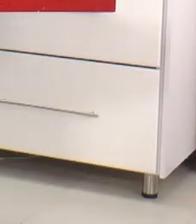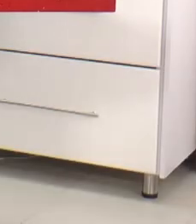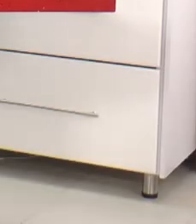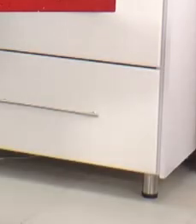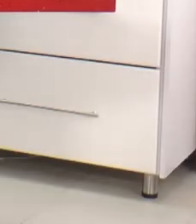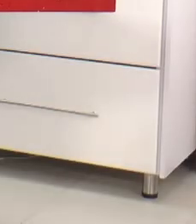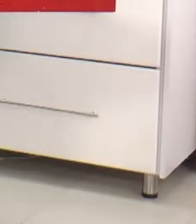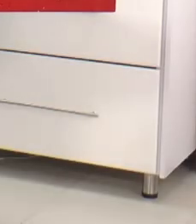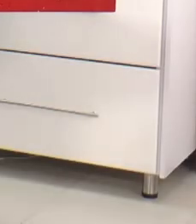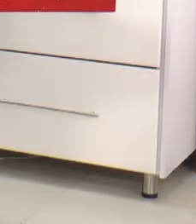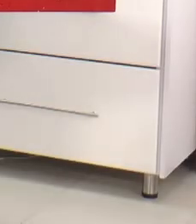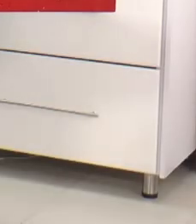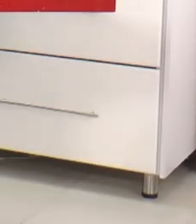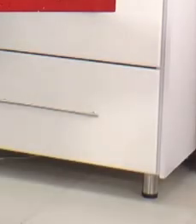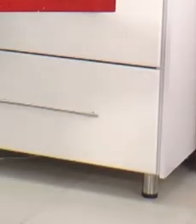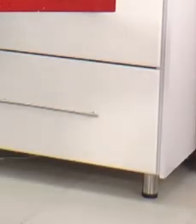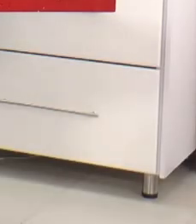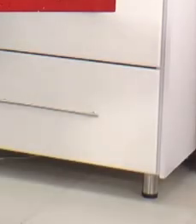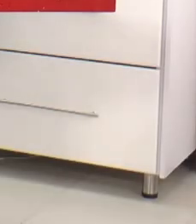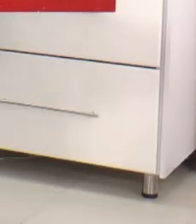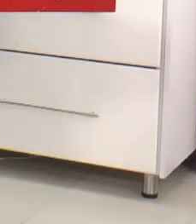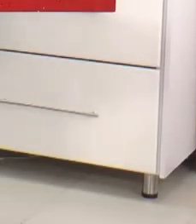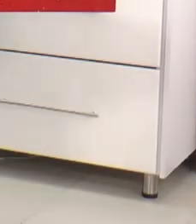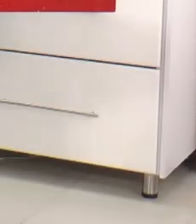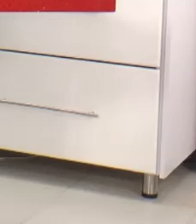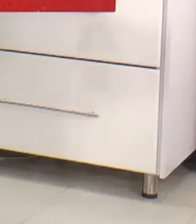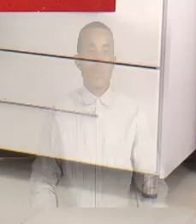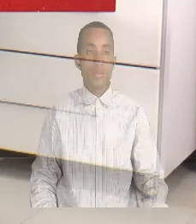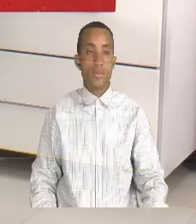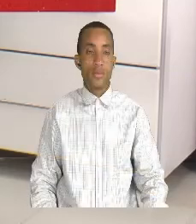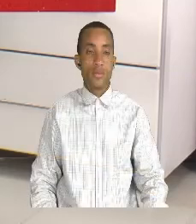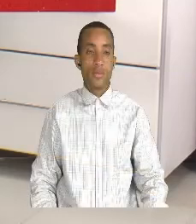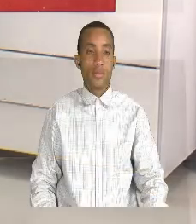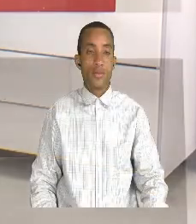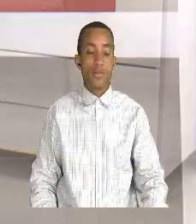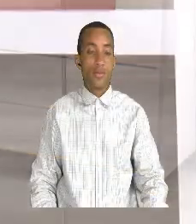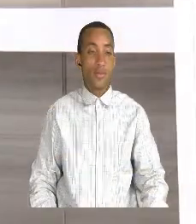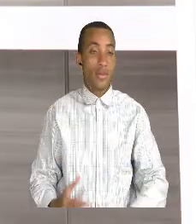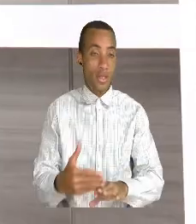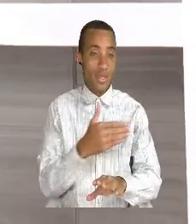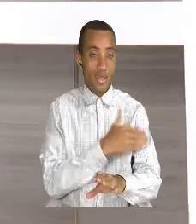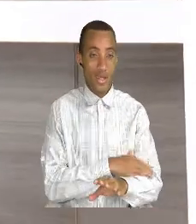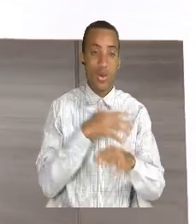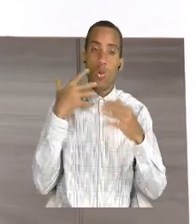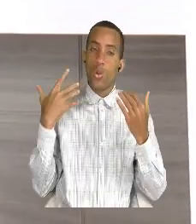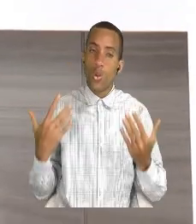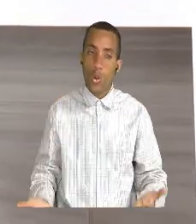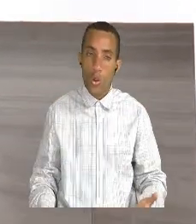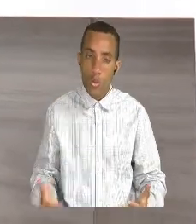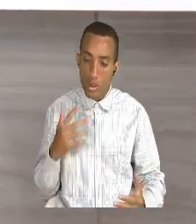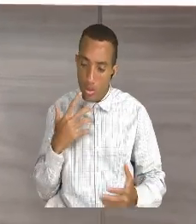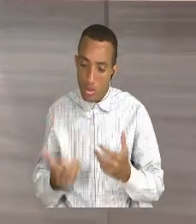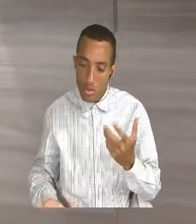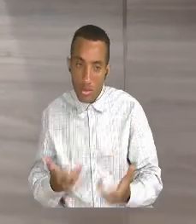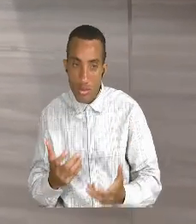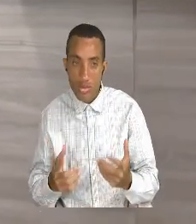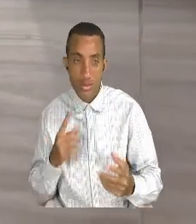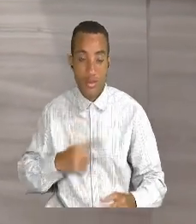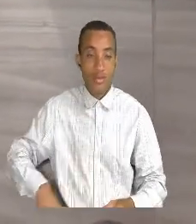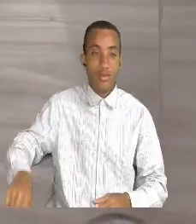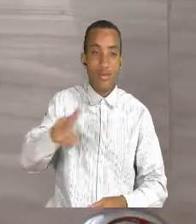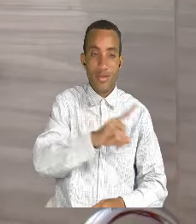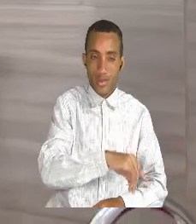Bueno, continuamos con nuestro programa, queridos televidentes, y antes de observar cómo va quedando nuestra receta, yo quiero invitar a todas las televidentes para que no